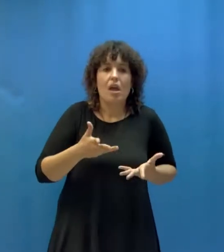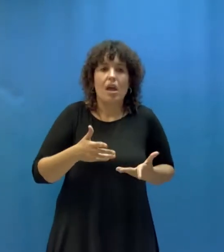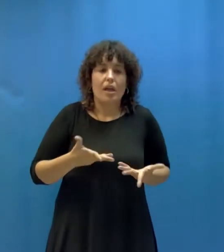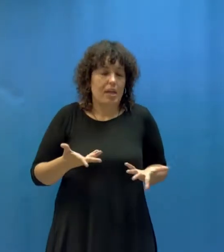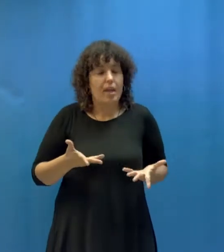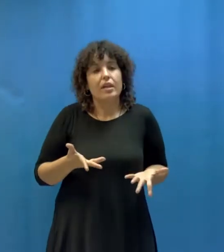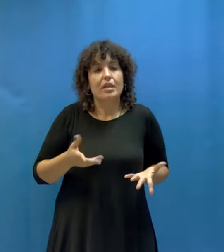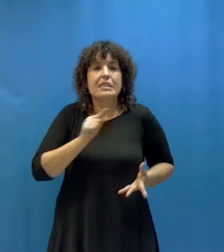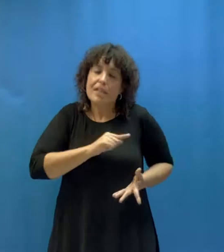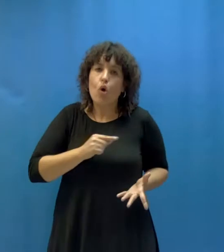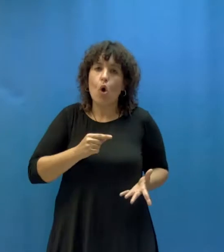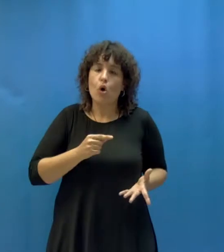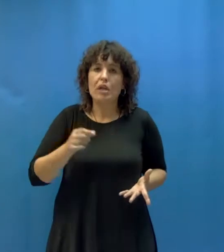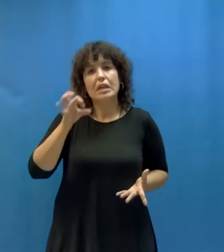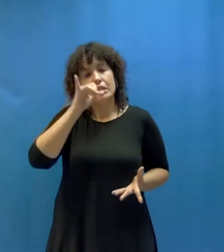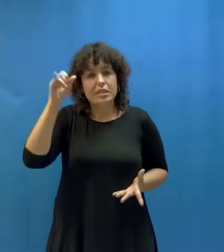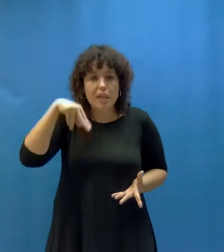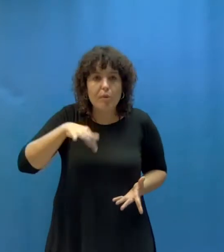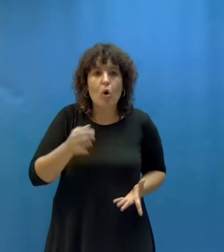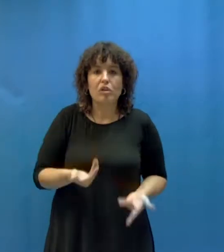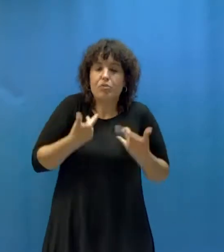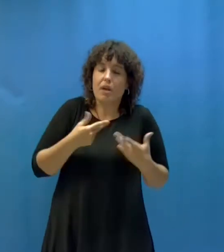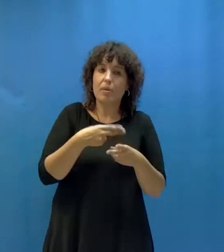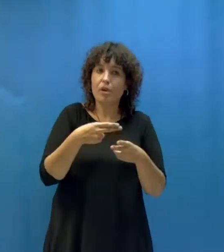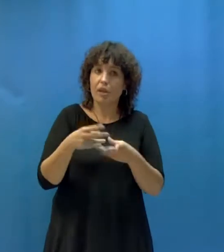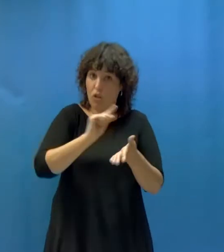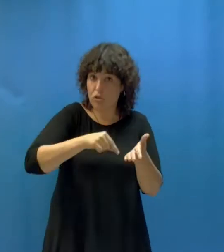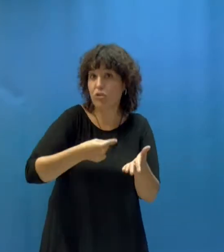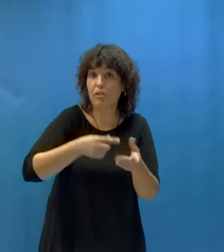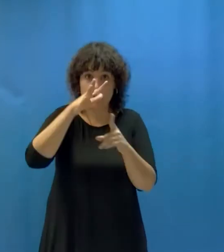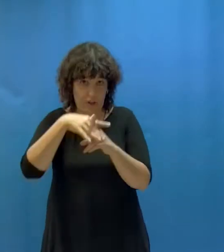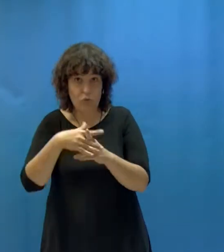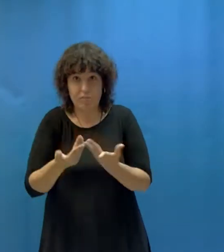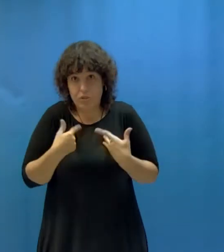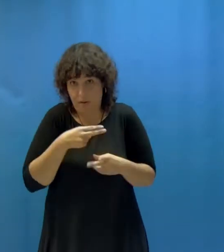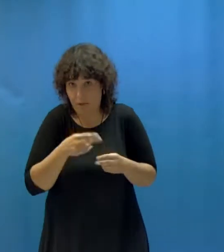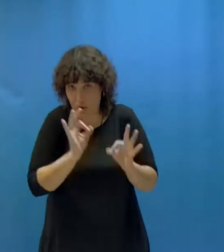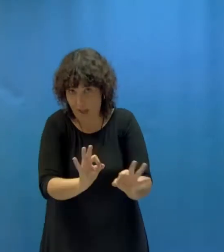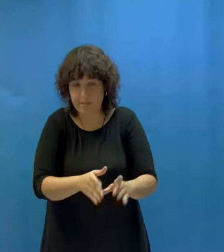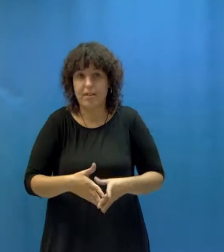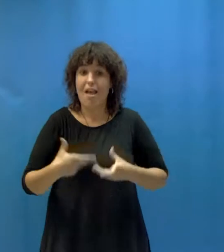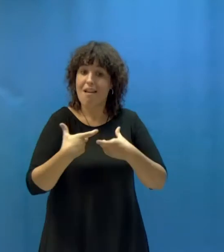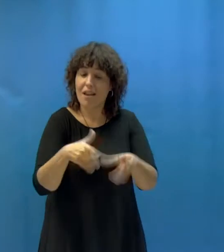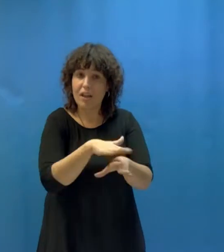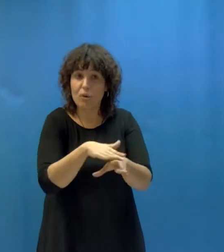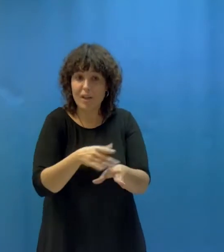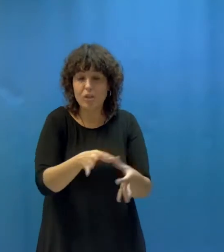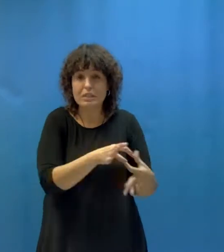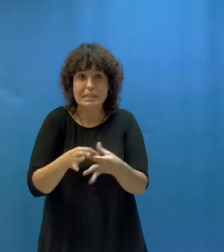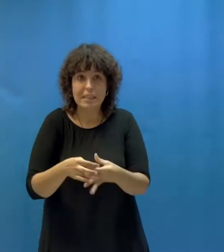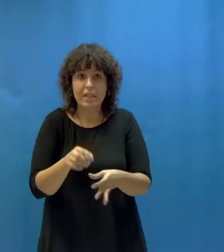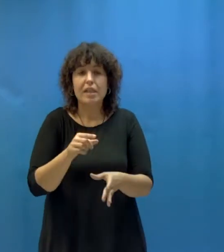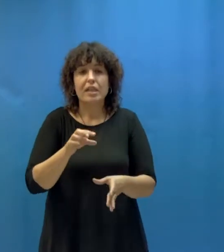irremediable señor Simó, responsable político de dichos contratos y dichas facturas. El área de gobierno que dirige el señor Simó se lleva el récord,